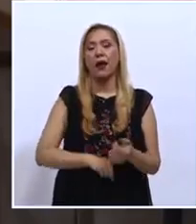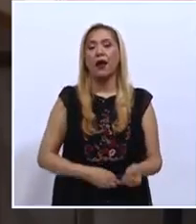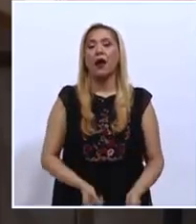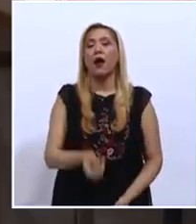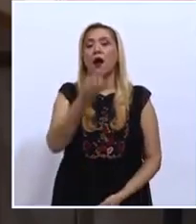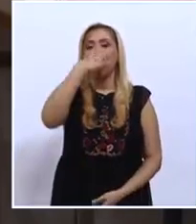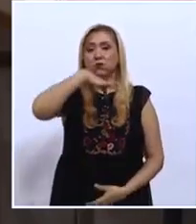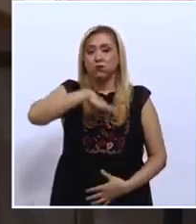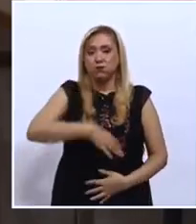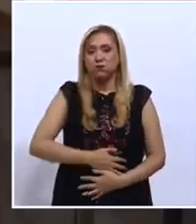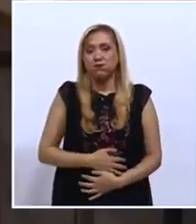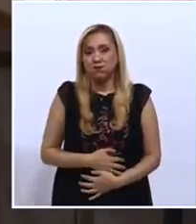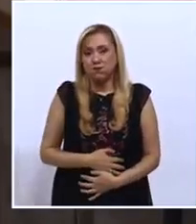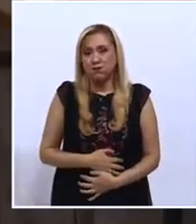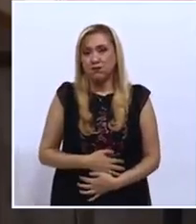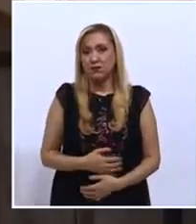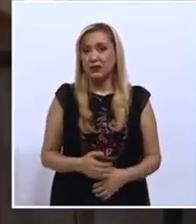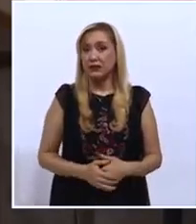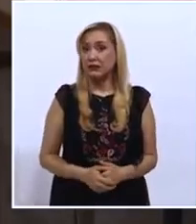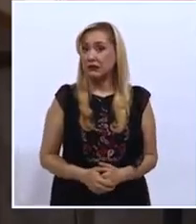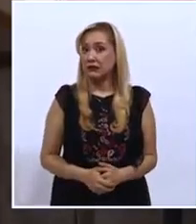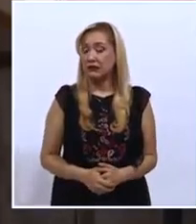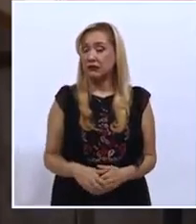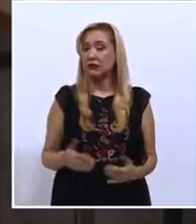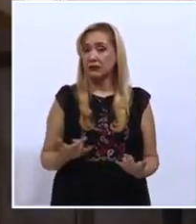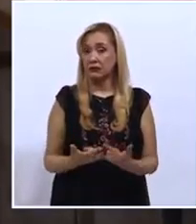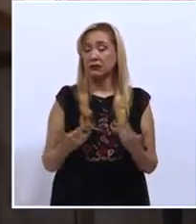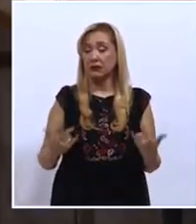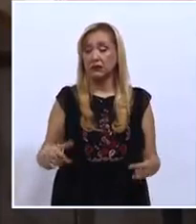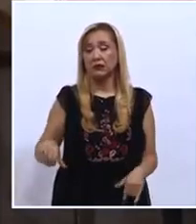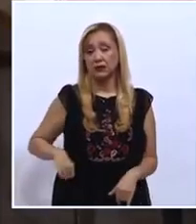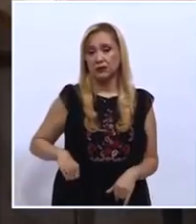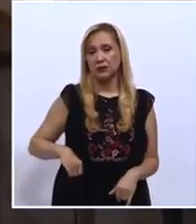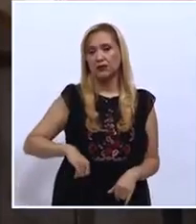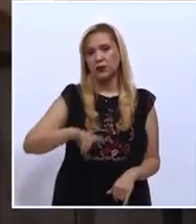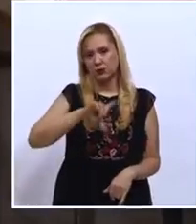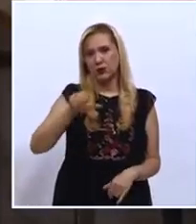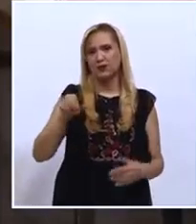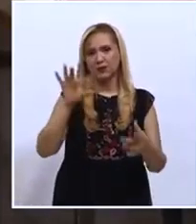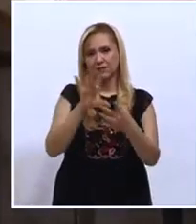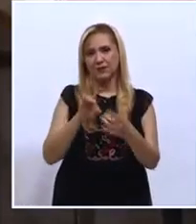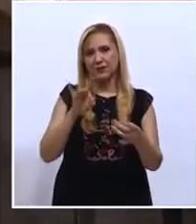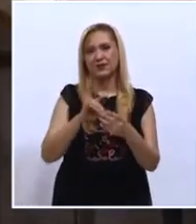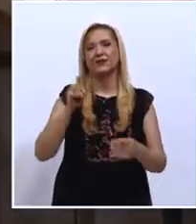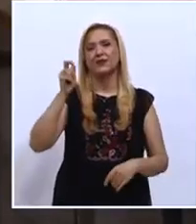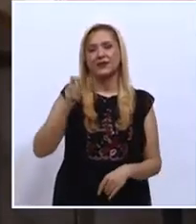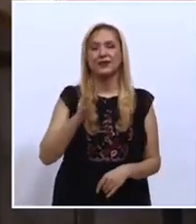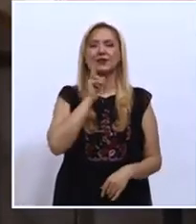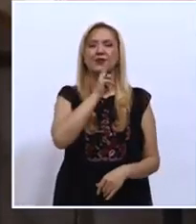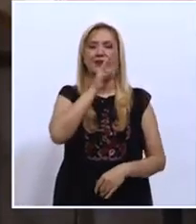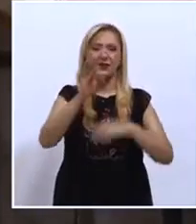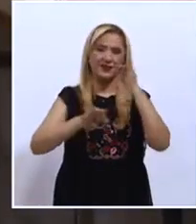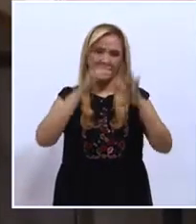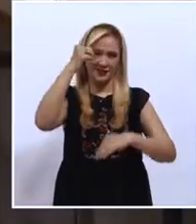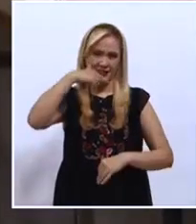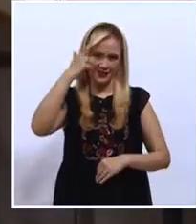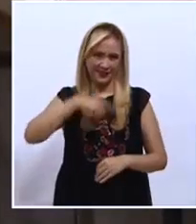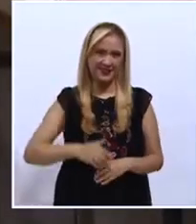ingeridas. No se pierda esta historia completa de mi compañero Juan Carlos González en el Noticiero